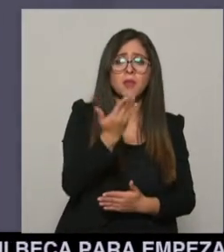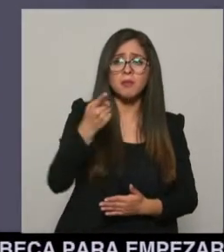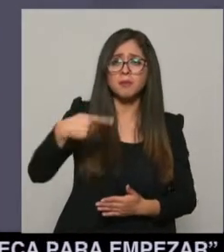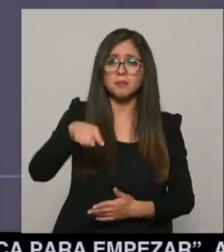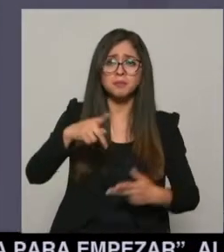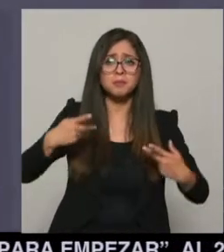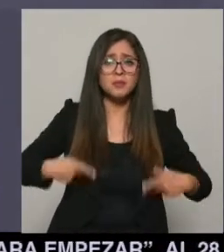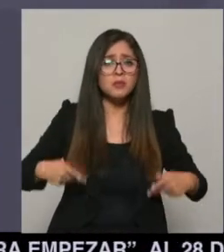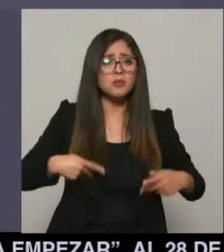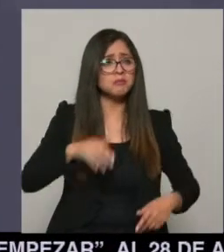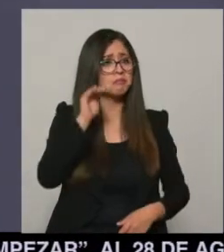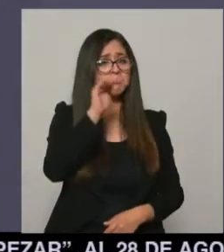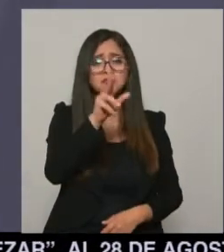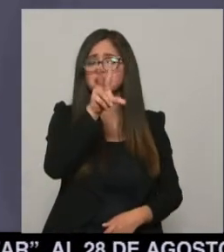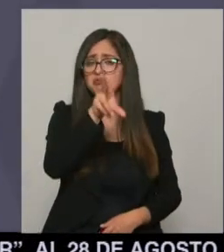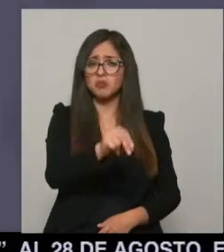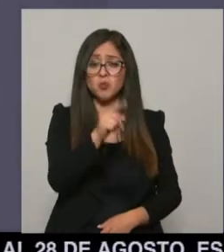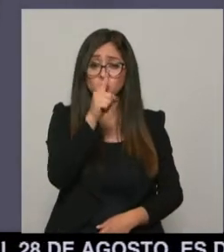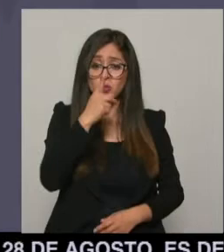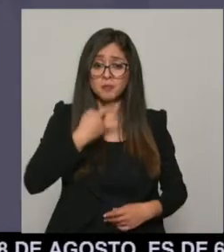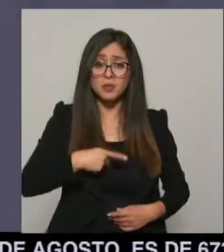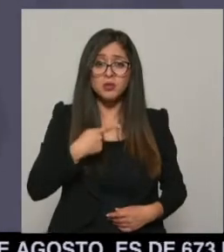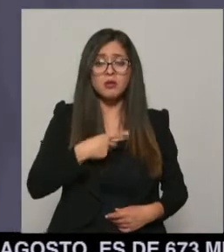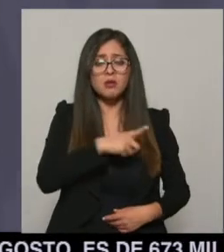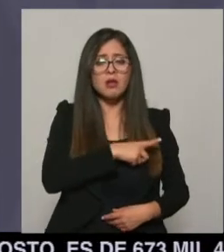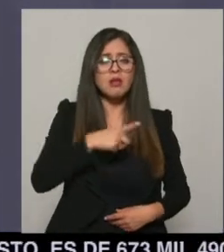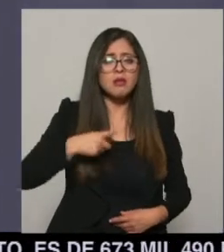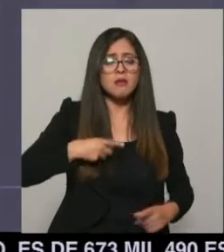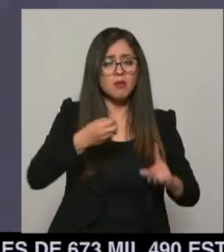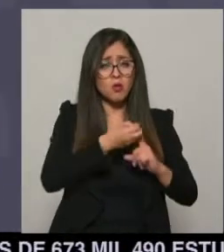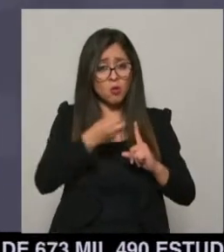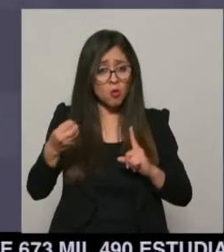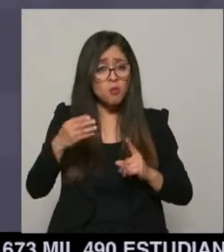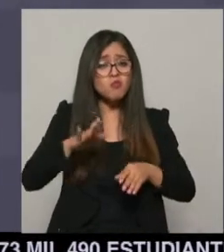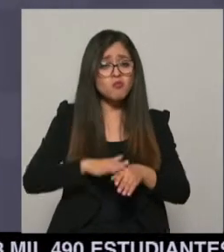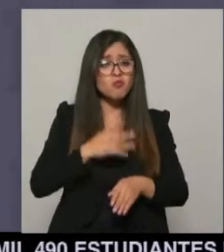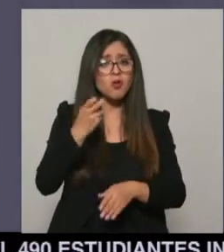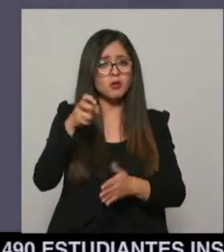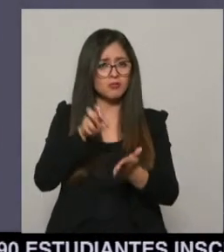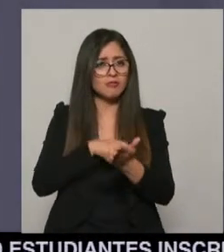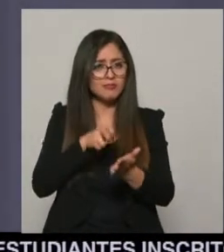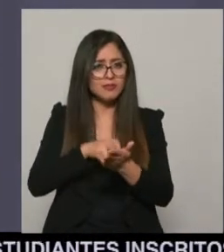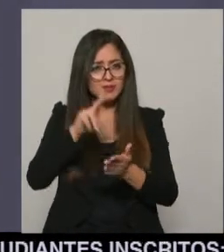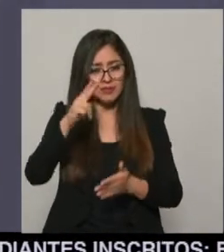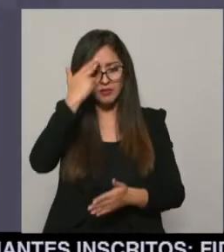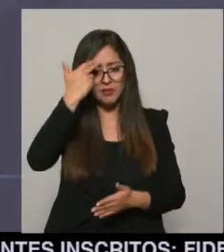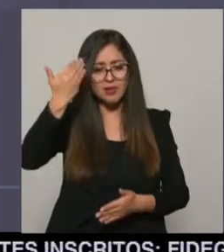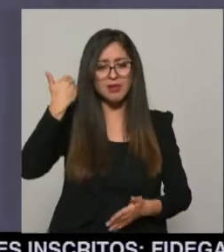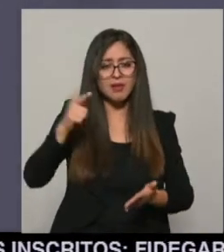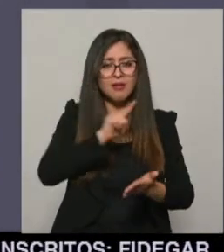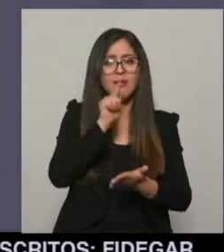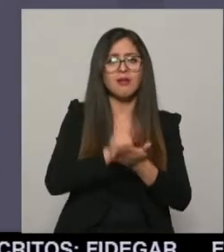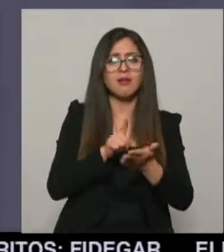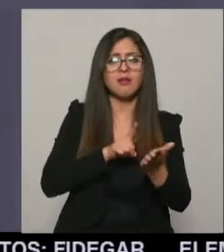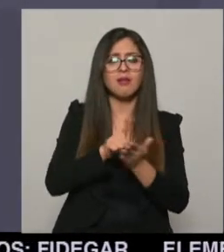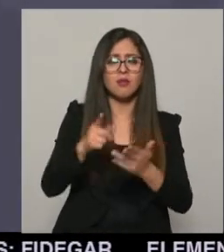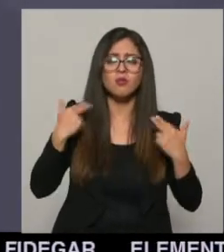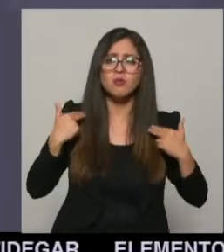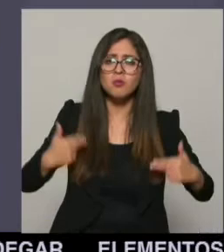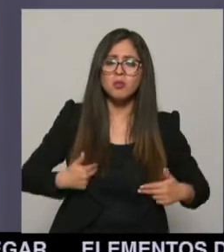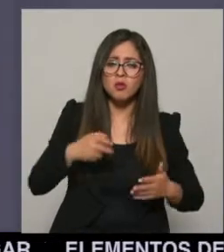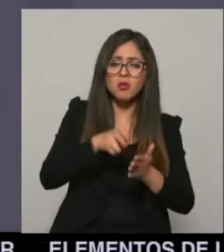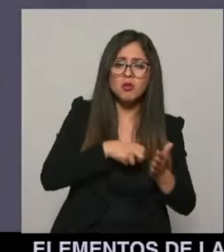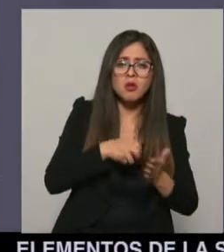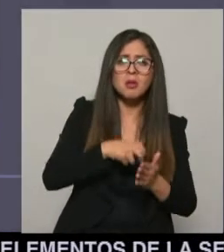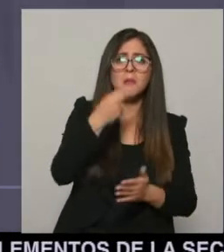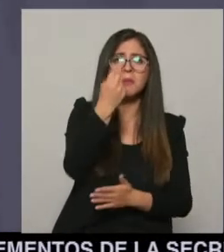ciudadano, que se restablezcan los derechos y es que se corrige nuevamente. Hablamos de la Ley de Derechos Humanos, se tuvo que corregir poco más de